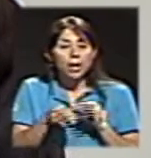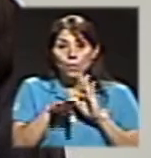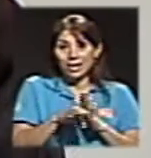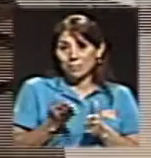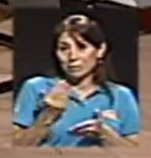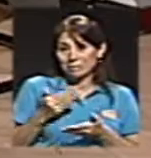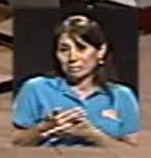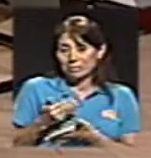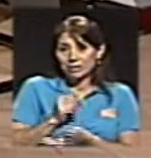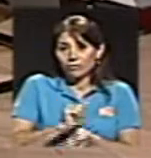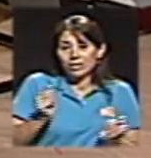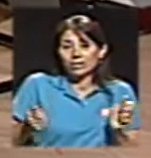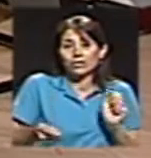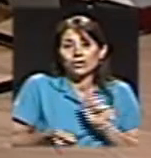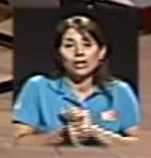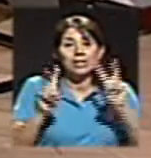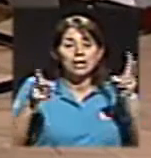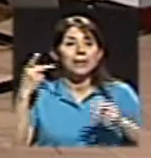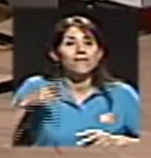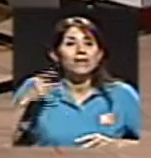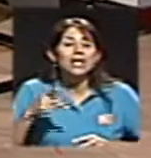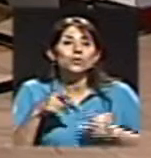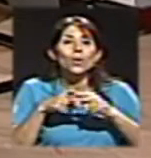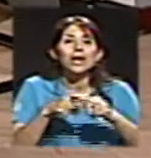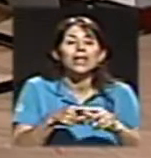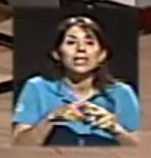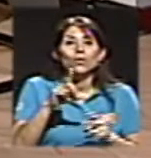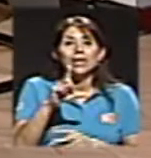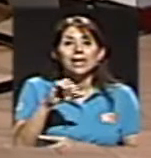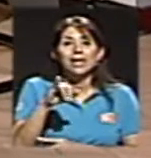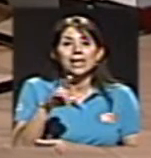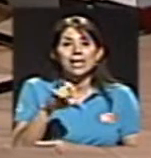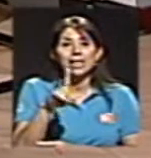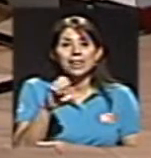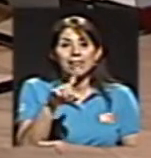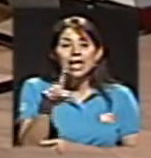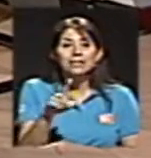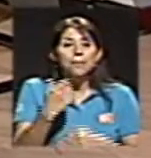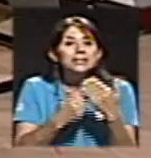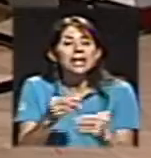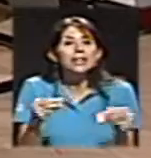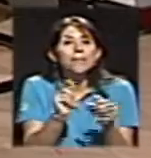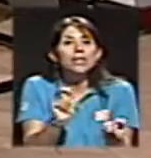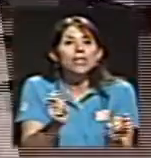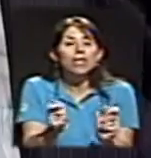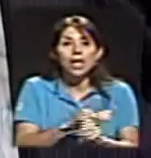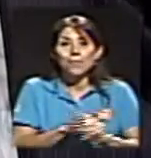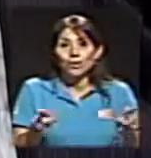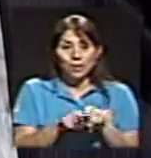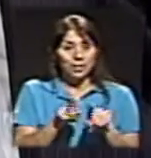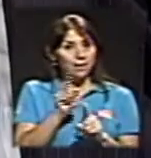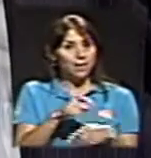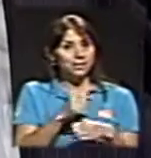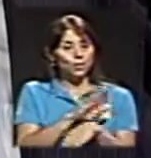reciente en materia de riesgo de crédito y liquidez, vendrán otras más adelante, pero también hay que dosificar a los pacientes con cuidado,